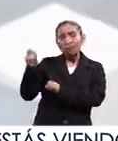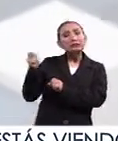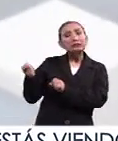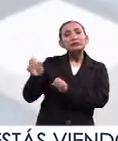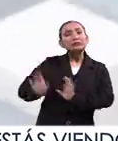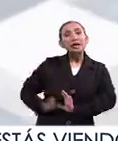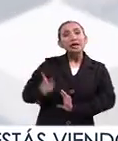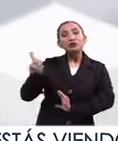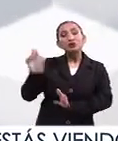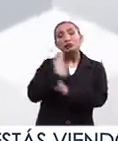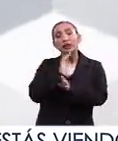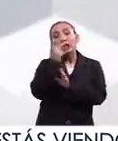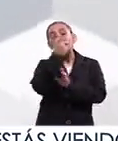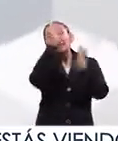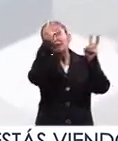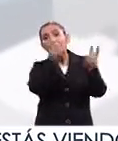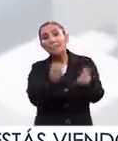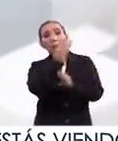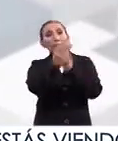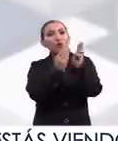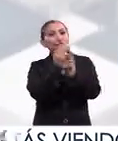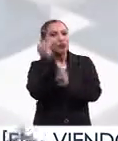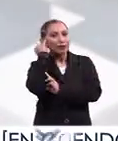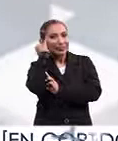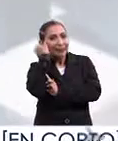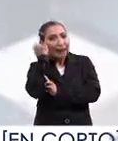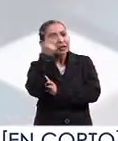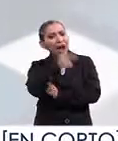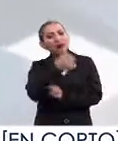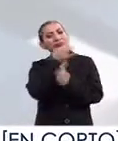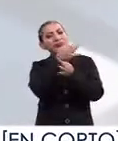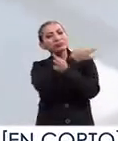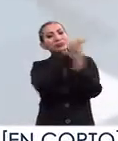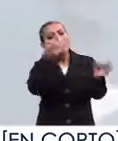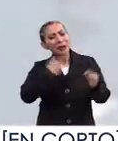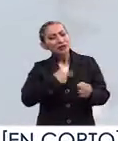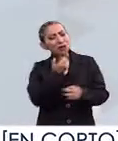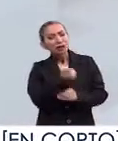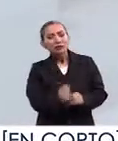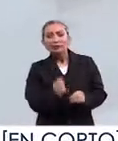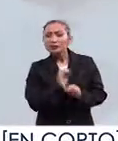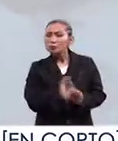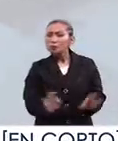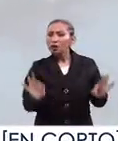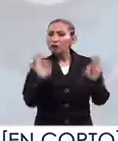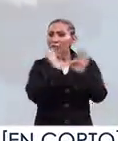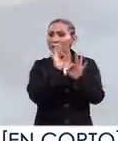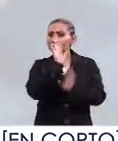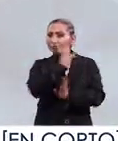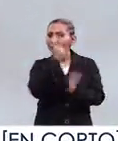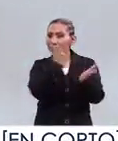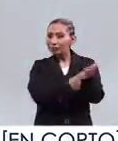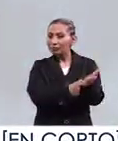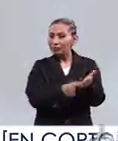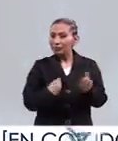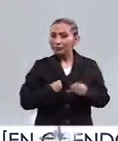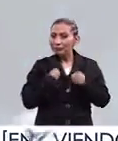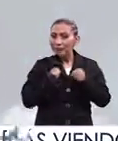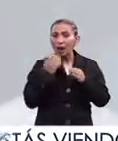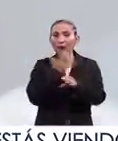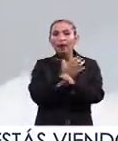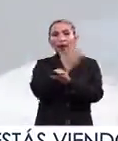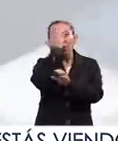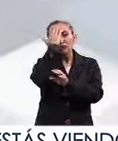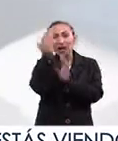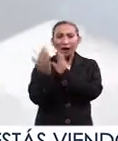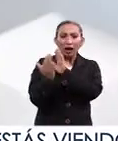distingue por realizar filmes cuyo tema ha sido el mundo indígena, dando a conocer a personajes entrañables desde su intimidad. Acompáñenme